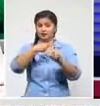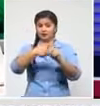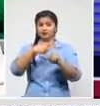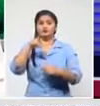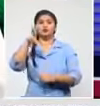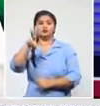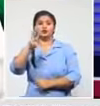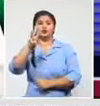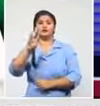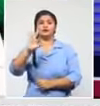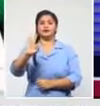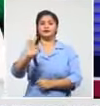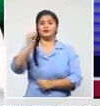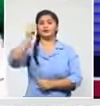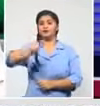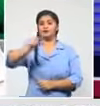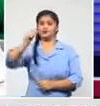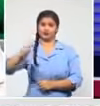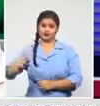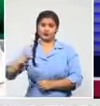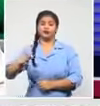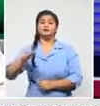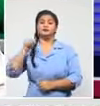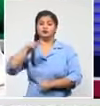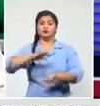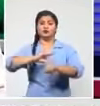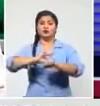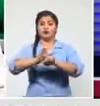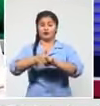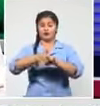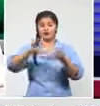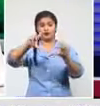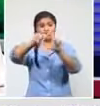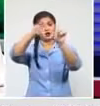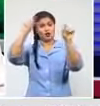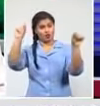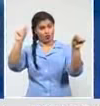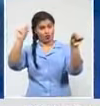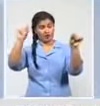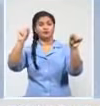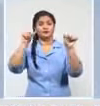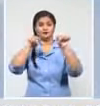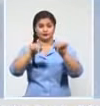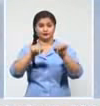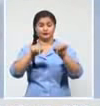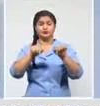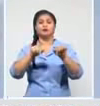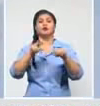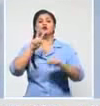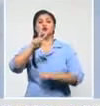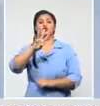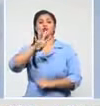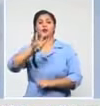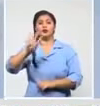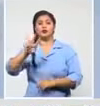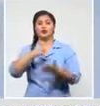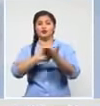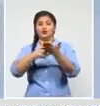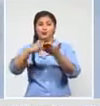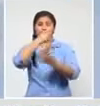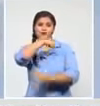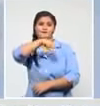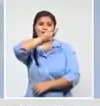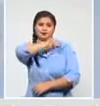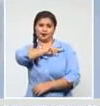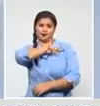238 personas con la COVID-19 contra 244 en la semana anterior.